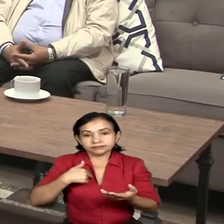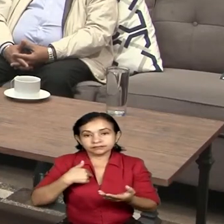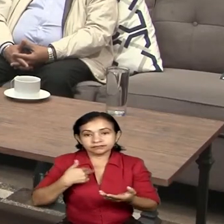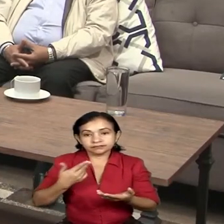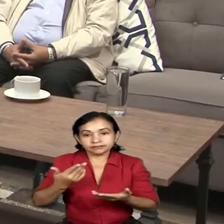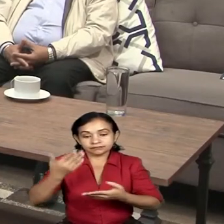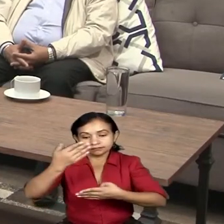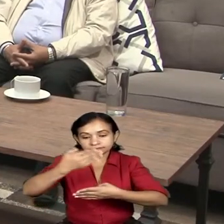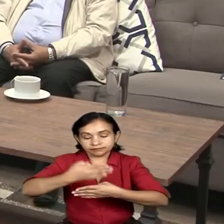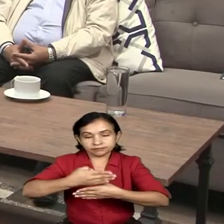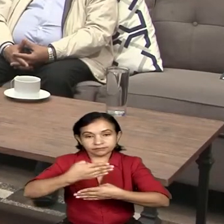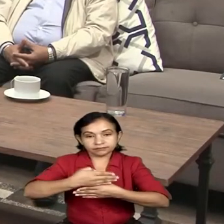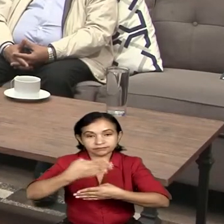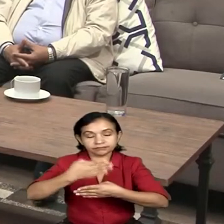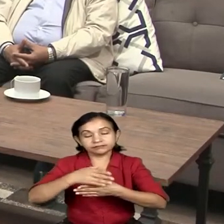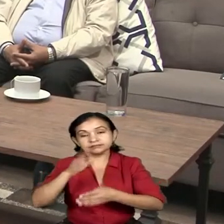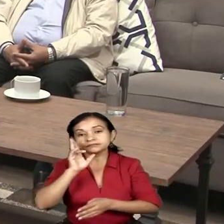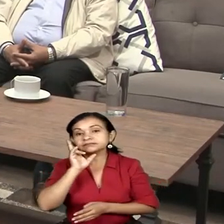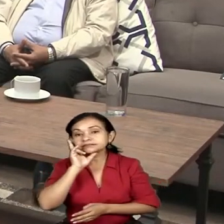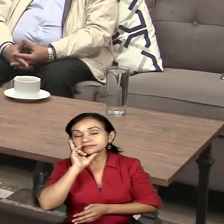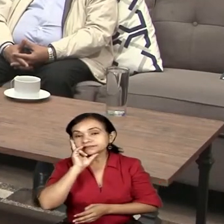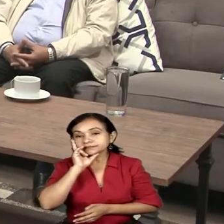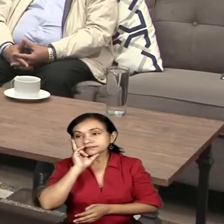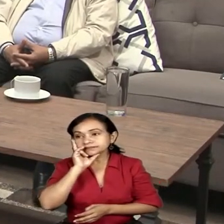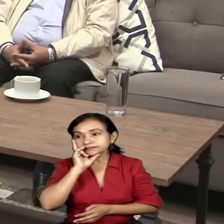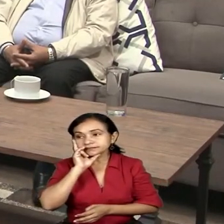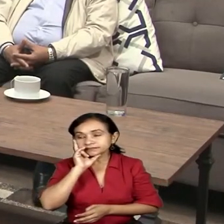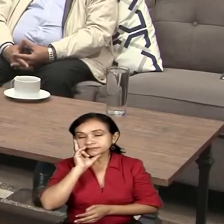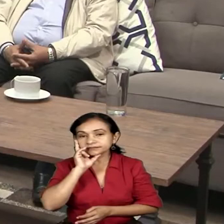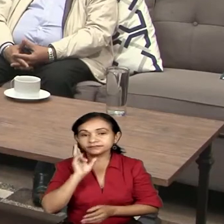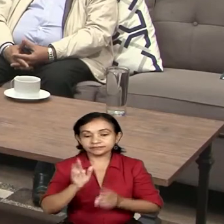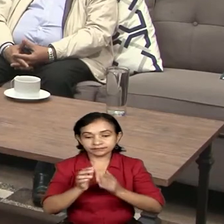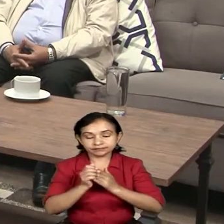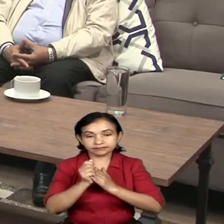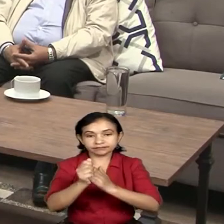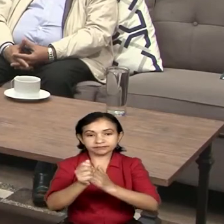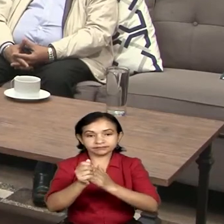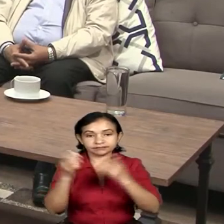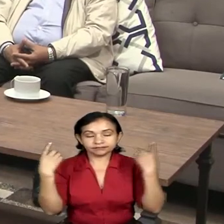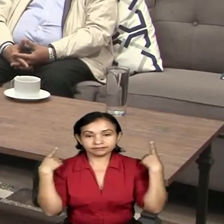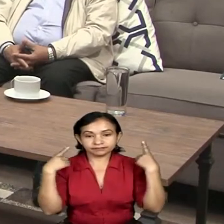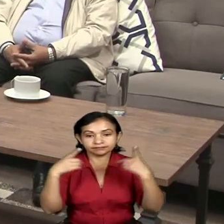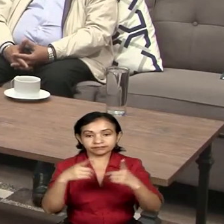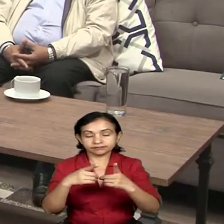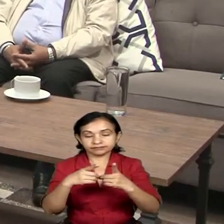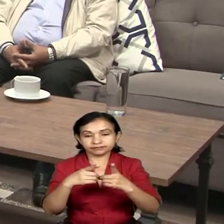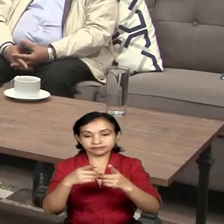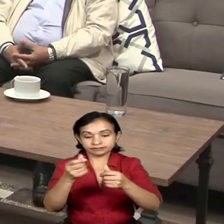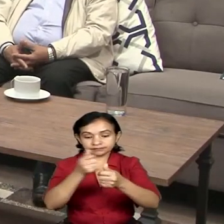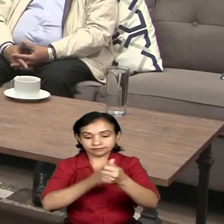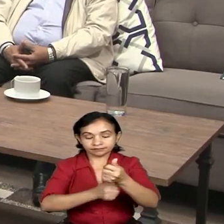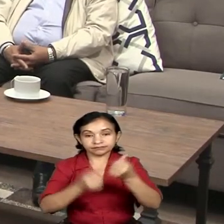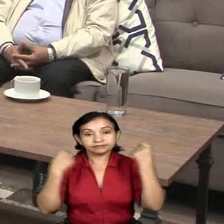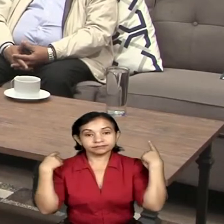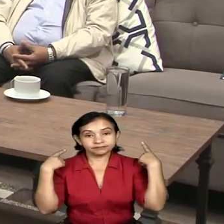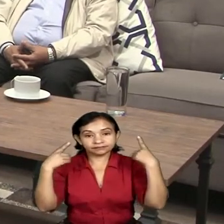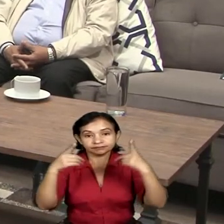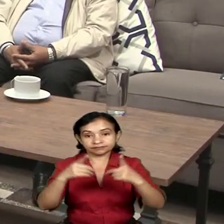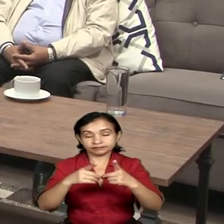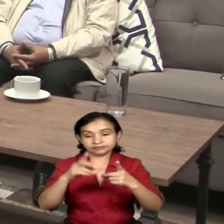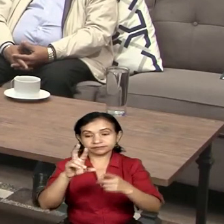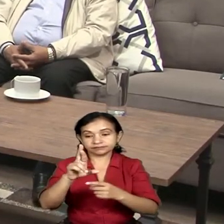del Teatro Nacional Rubén Darío, dirigido por el director y sus subdirectores, por